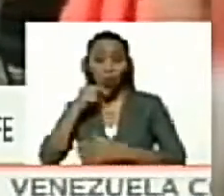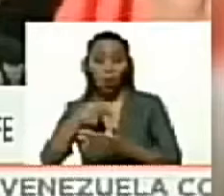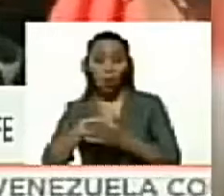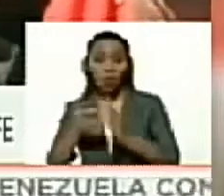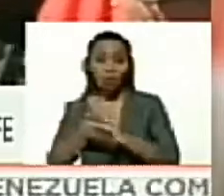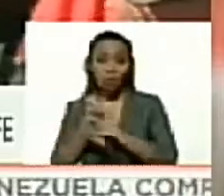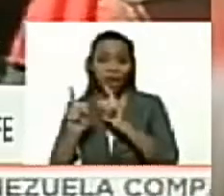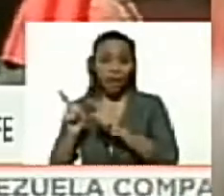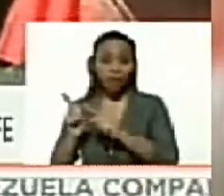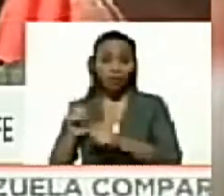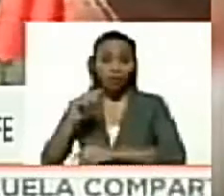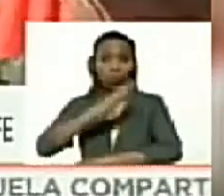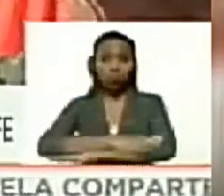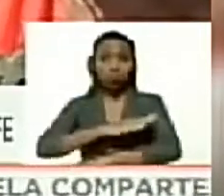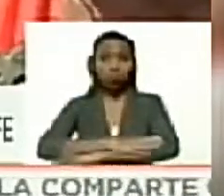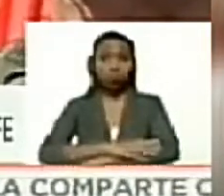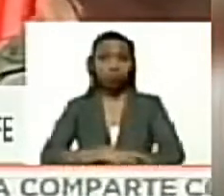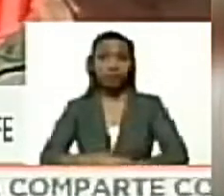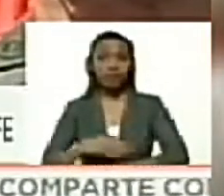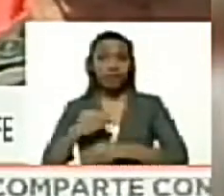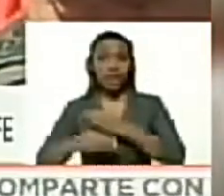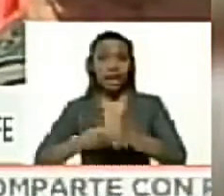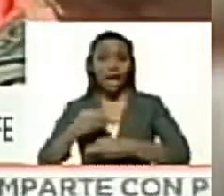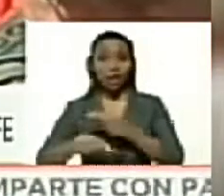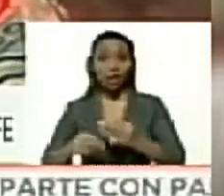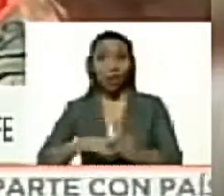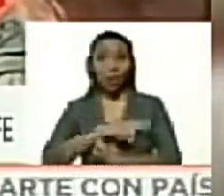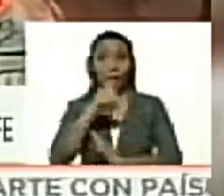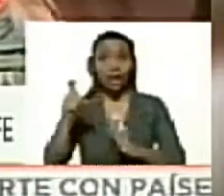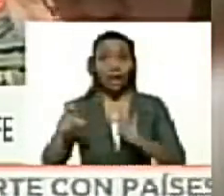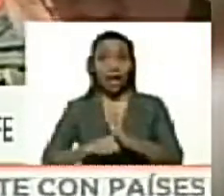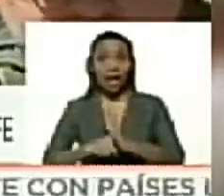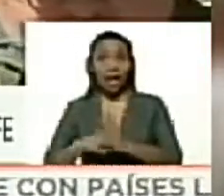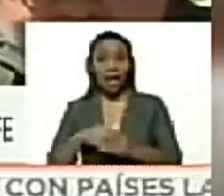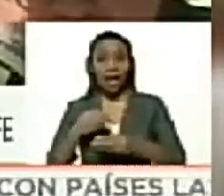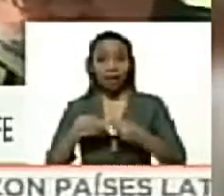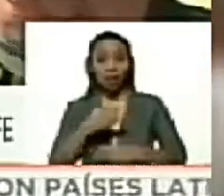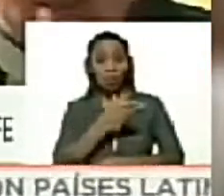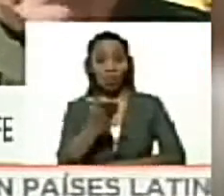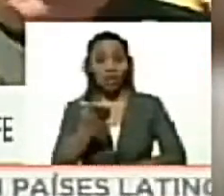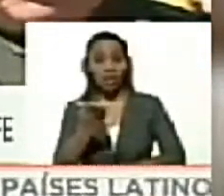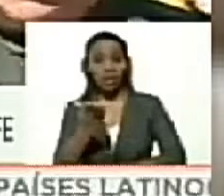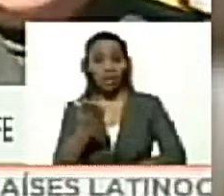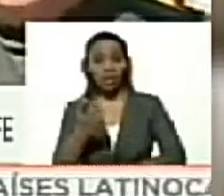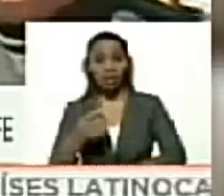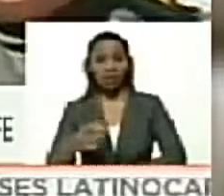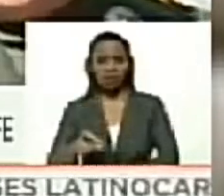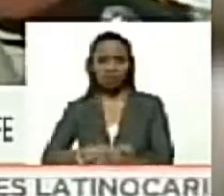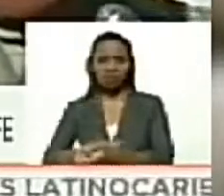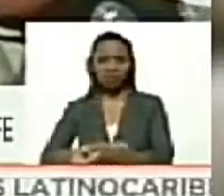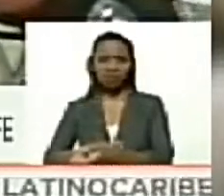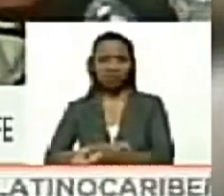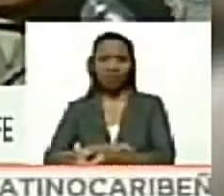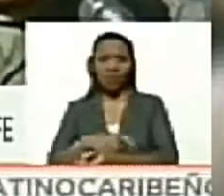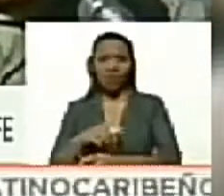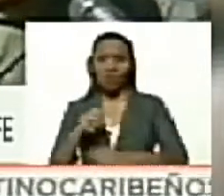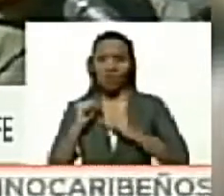los 80 y fue una idea ideada por Fidel Castro y Lula da Silva. Exacto, y de hecho, bueno,